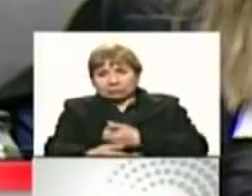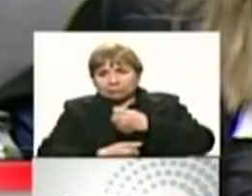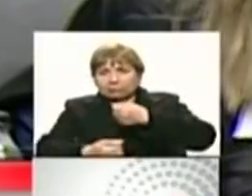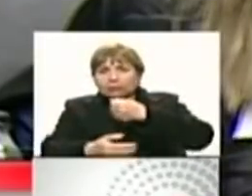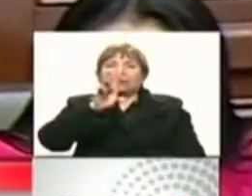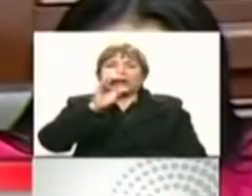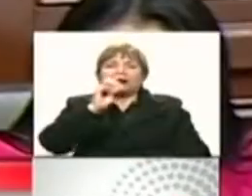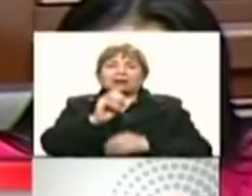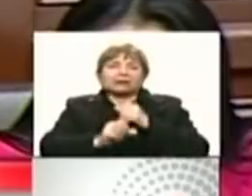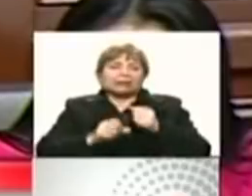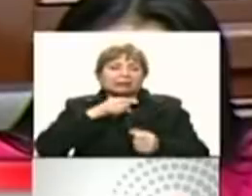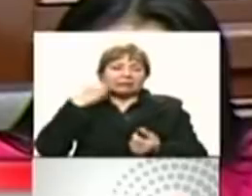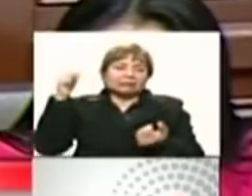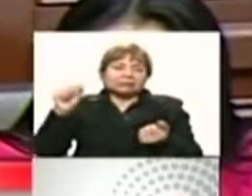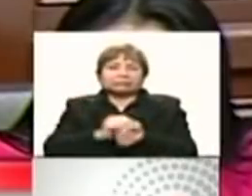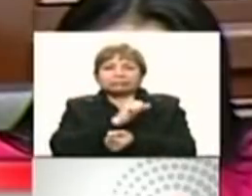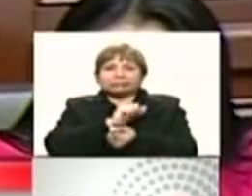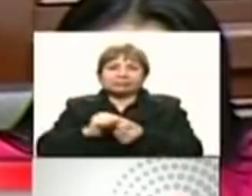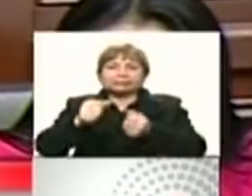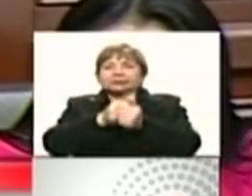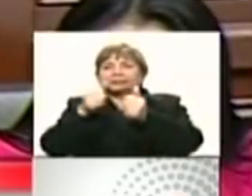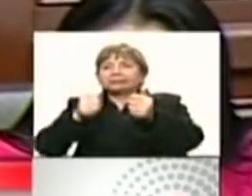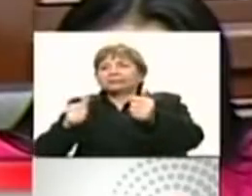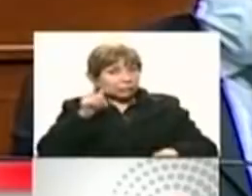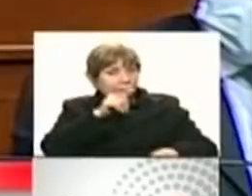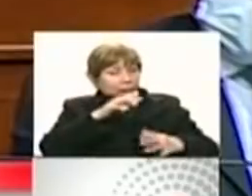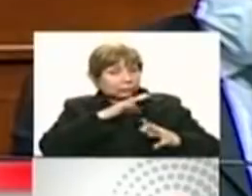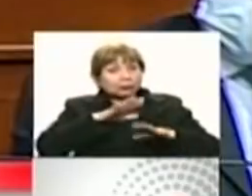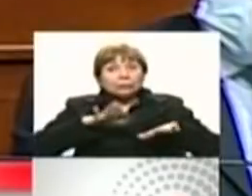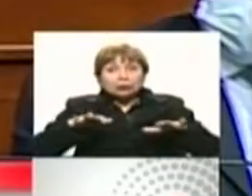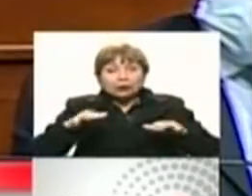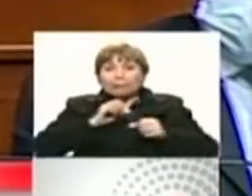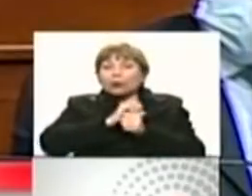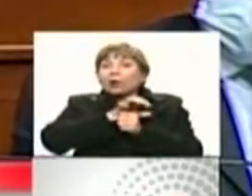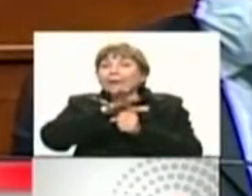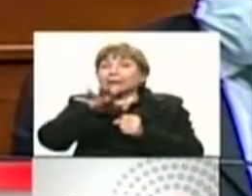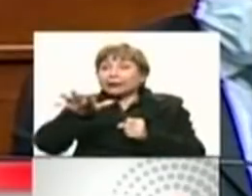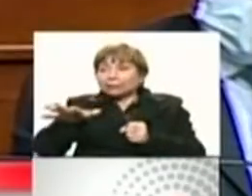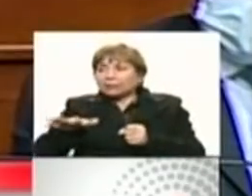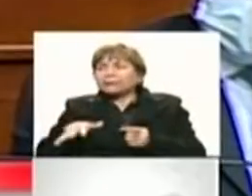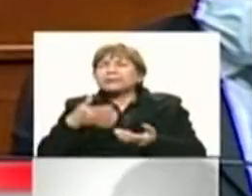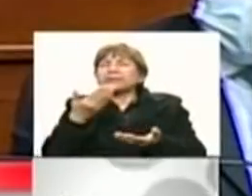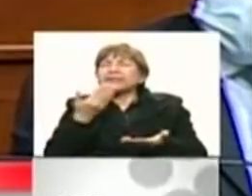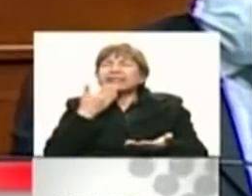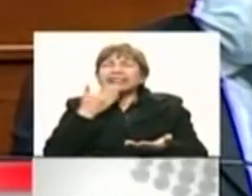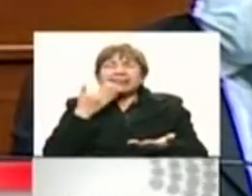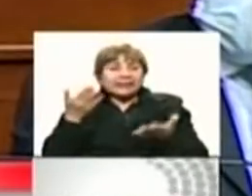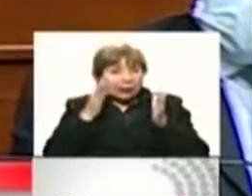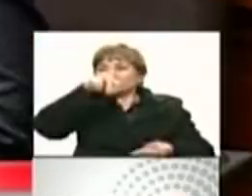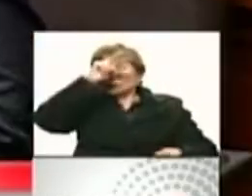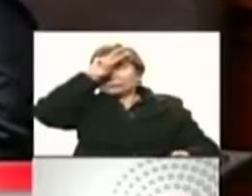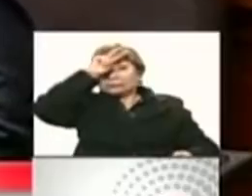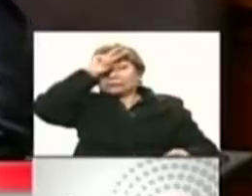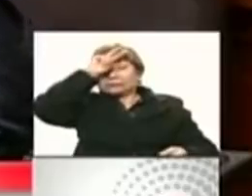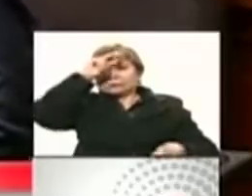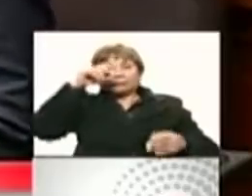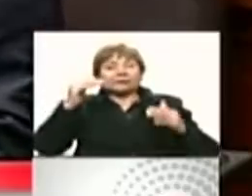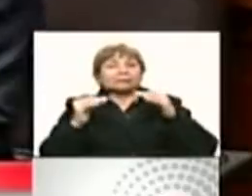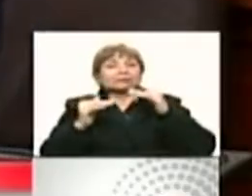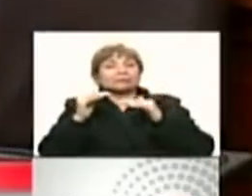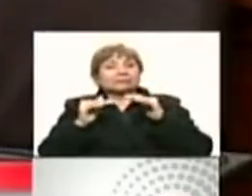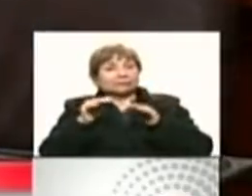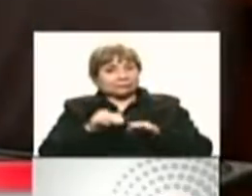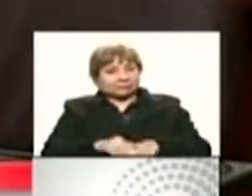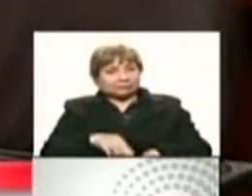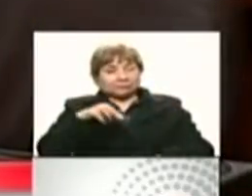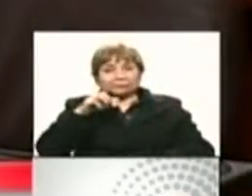la negativa a la confianza al gabinete de Bellido, ¿hay un plazo específico para que el Ejecutivo nombre a un